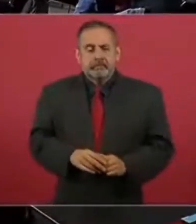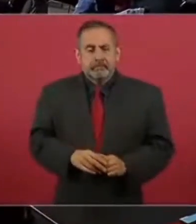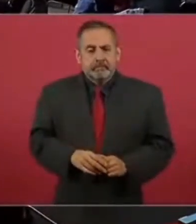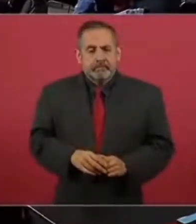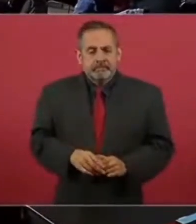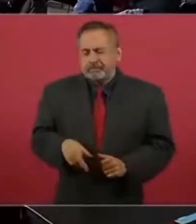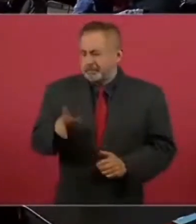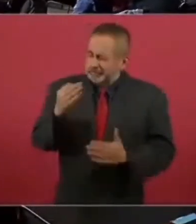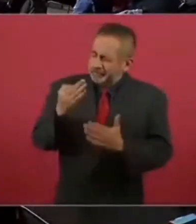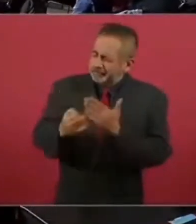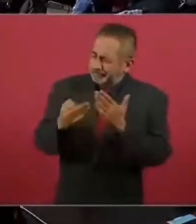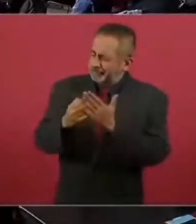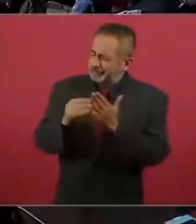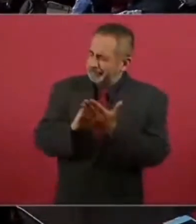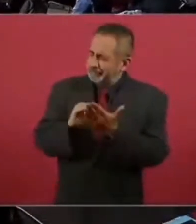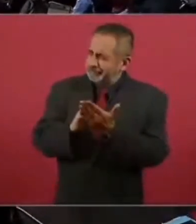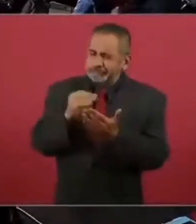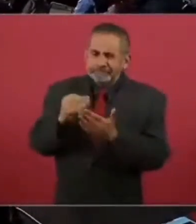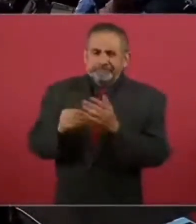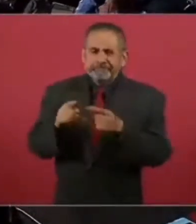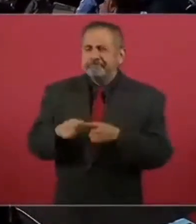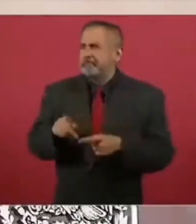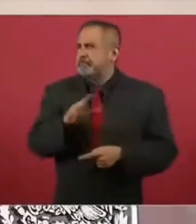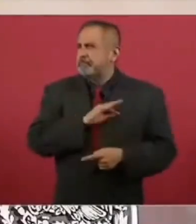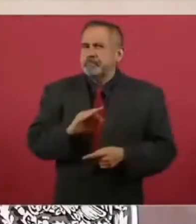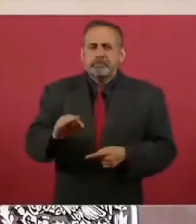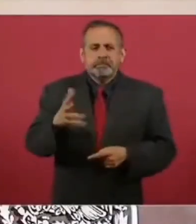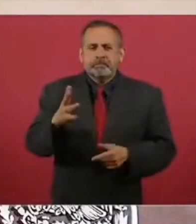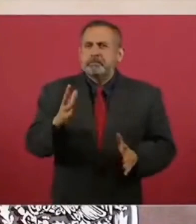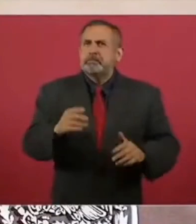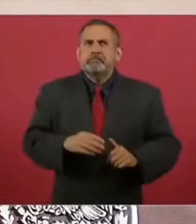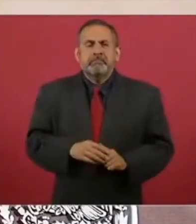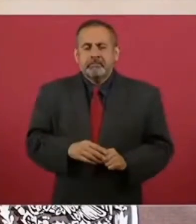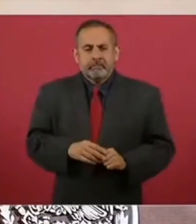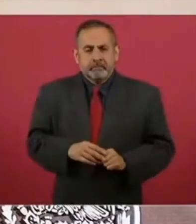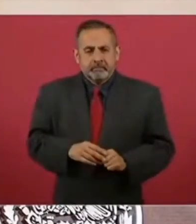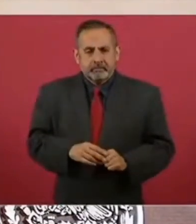Todavía nos falta como un